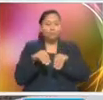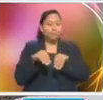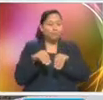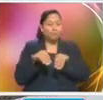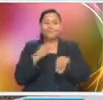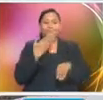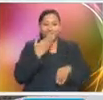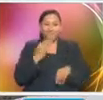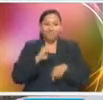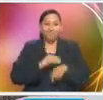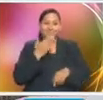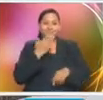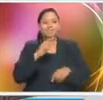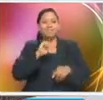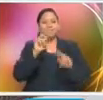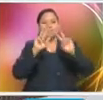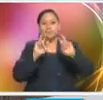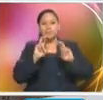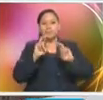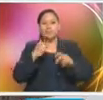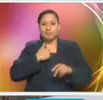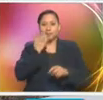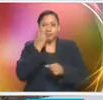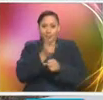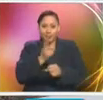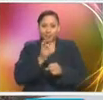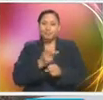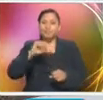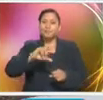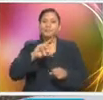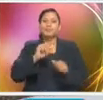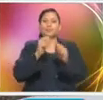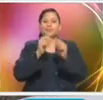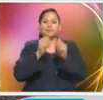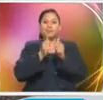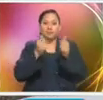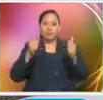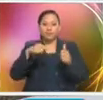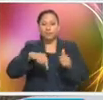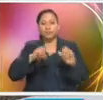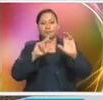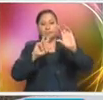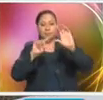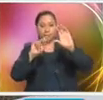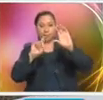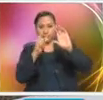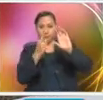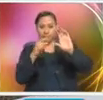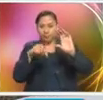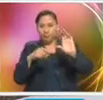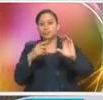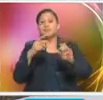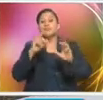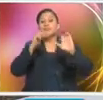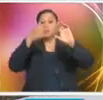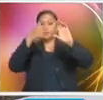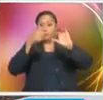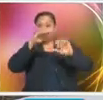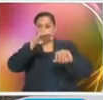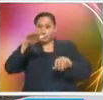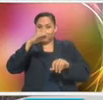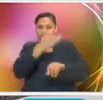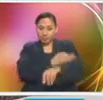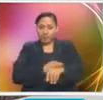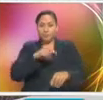sección. Y antes de pasar a lo que sigue, pues yo quiero invitarlos a que hoy no se despeguen por ningún motivo de las transmisiones de Capital 21, mucho menos a las 6:30 de la